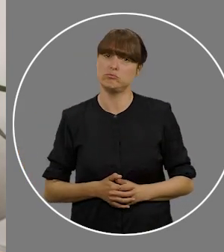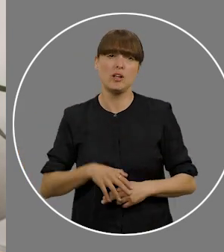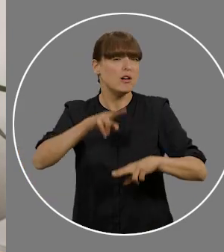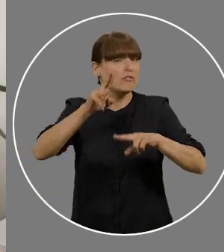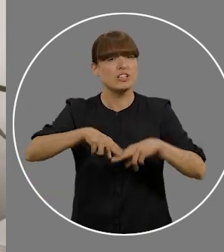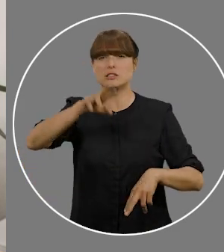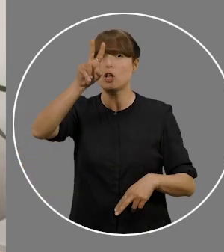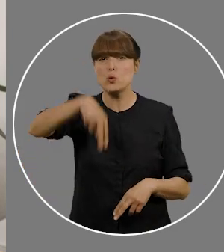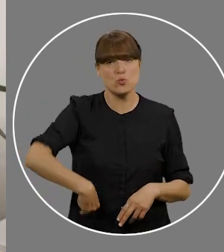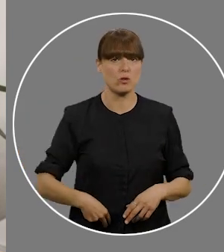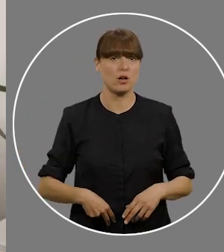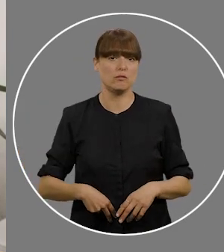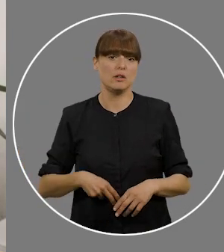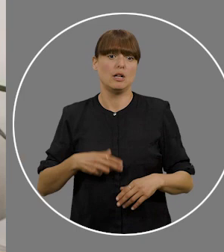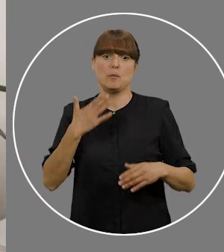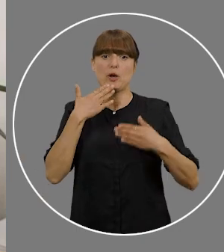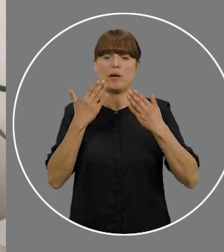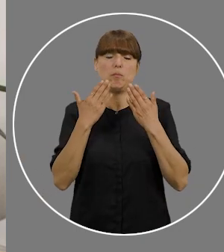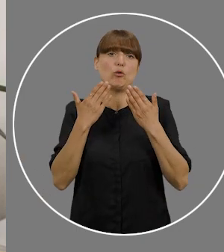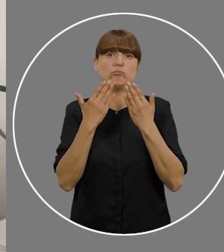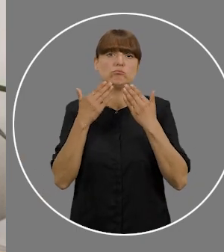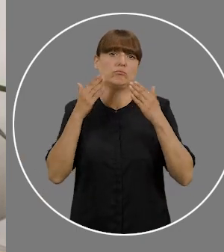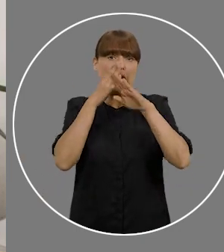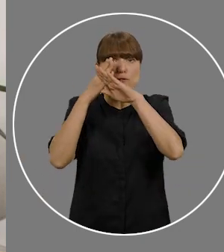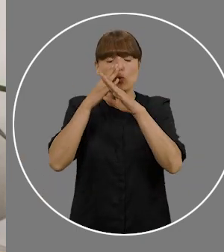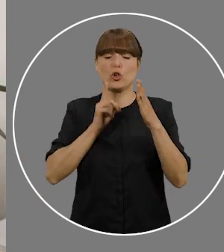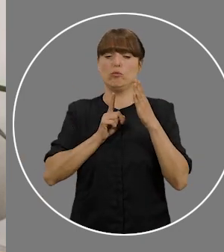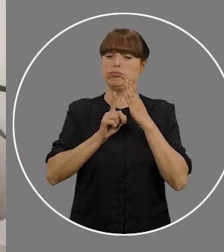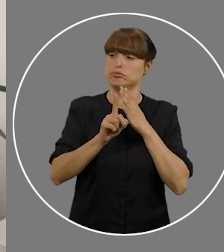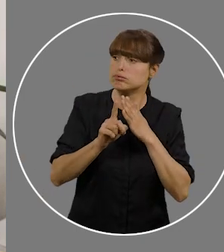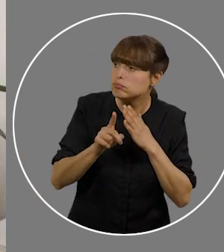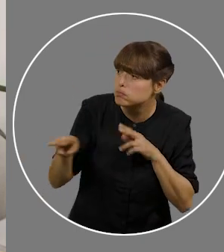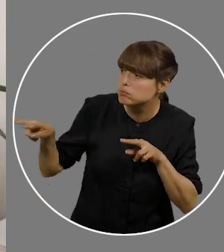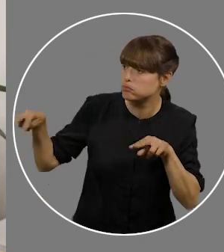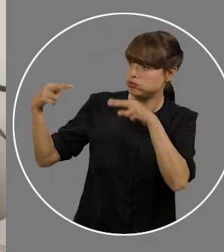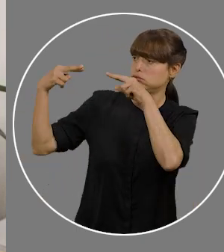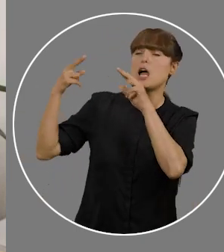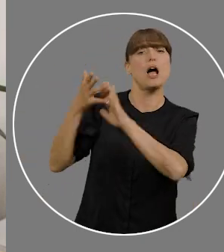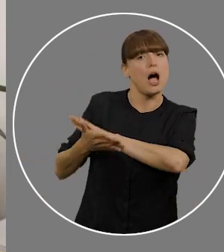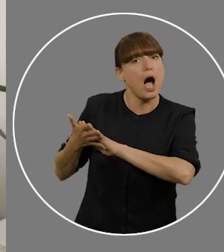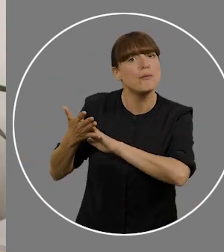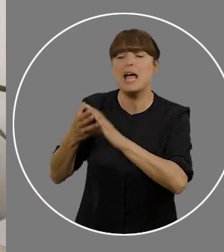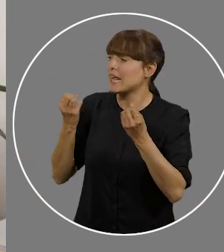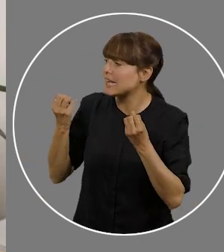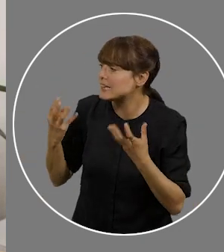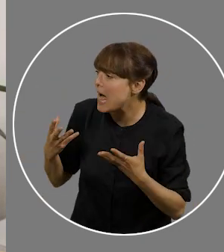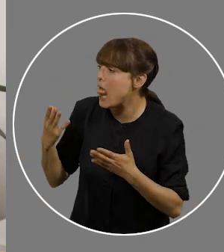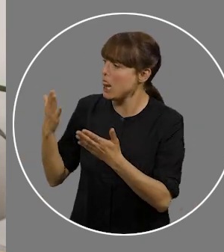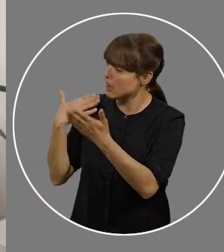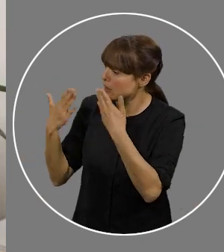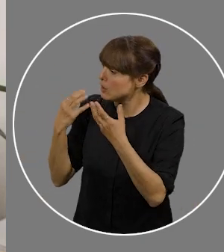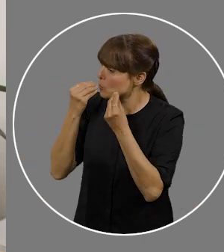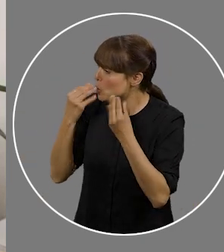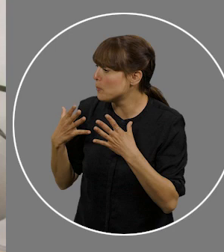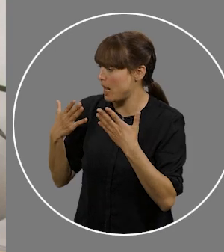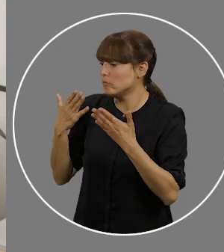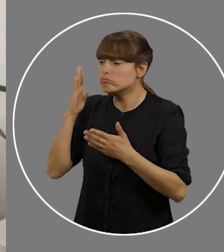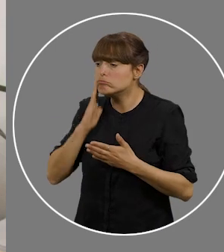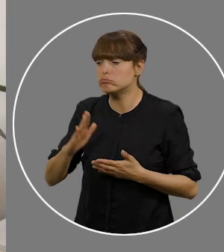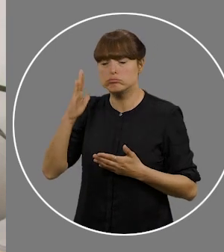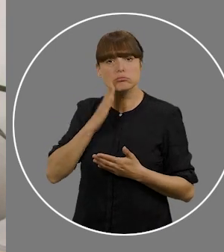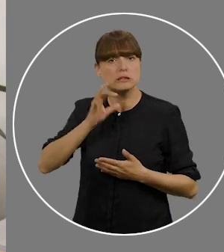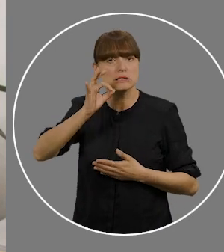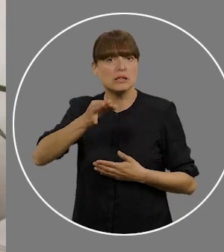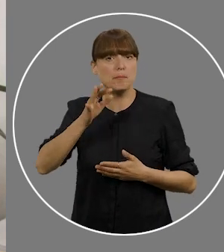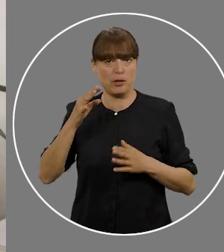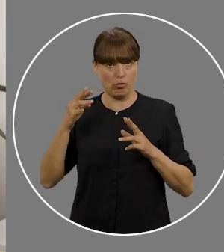No, nunca. Bueno, si salíamos, nos hablábamos y decíamos, pues, ¿cómo estás? ¿Cómo no estás? Pues mira esto, lo otro, sí, hablábamos y